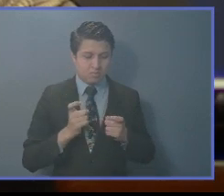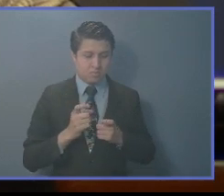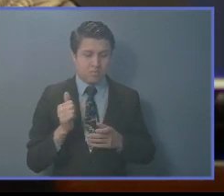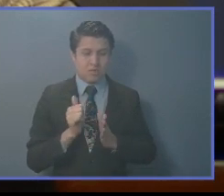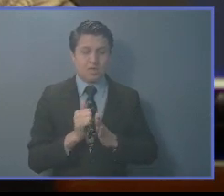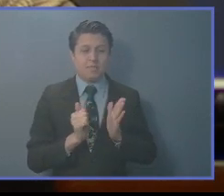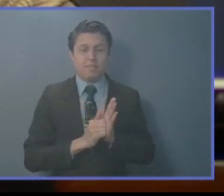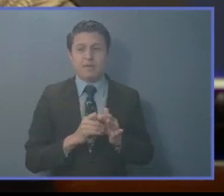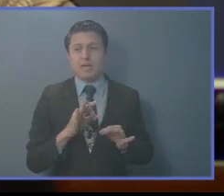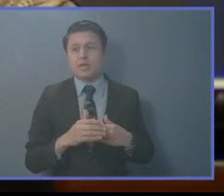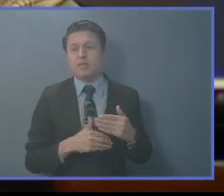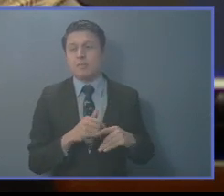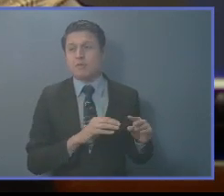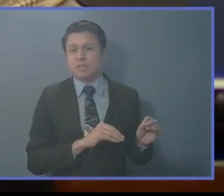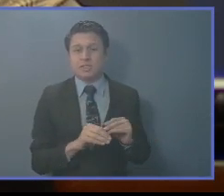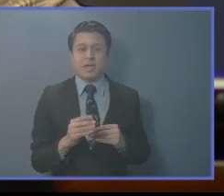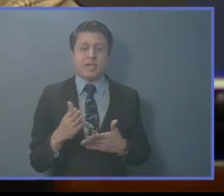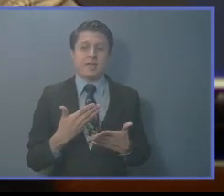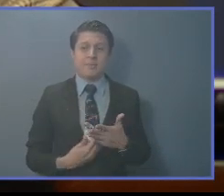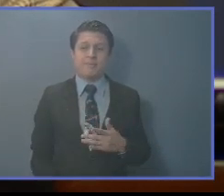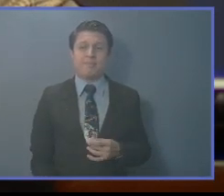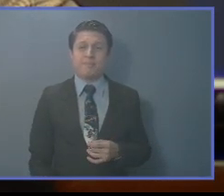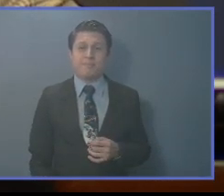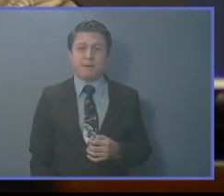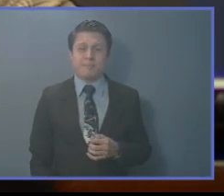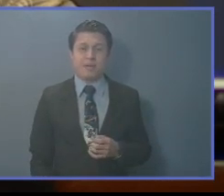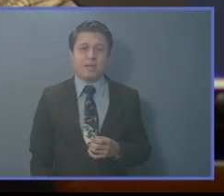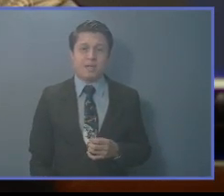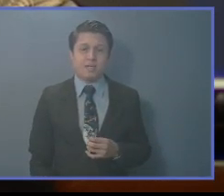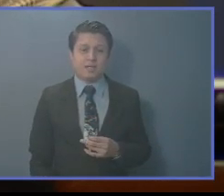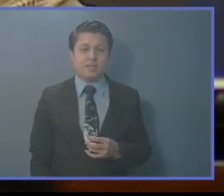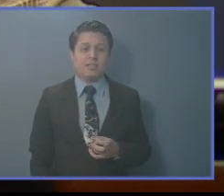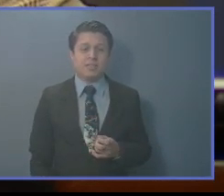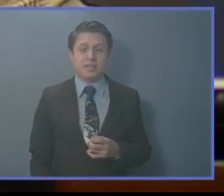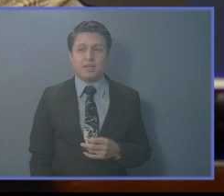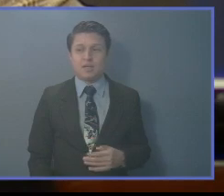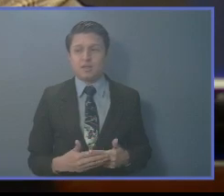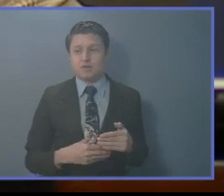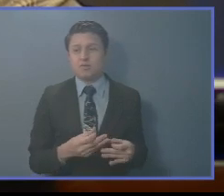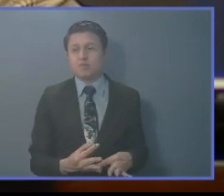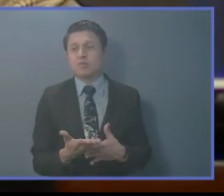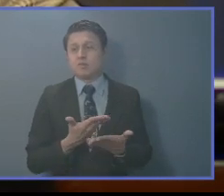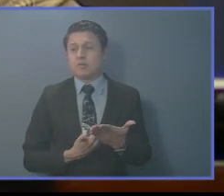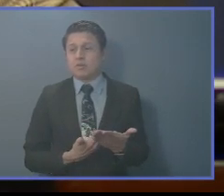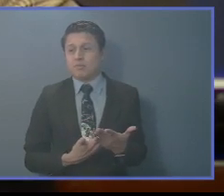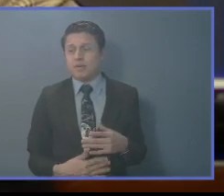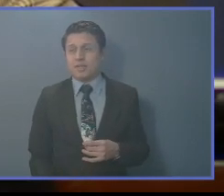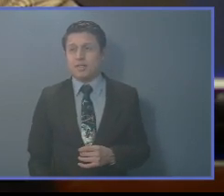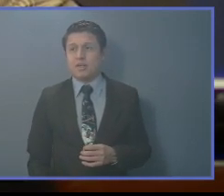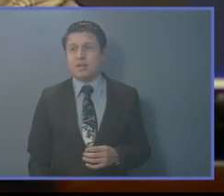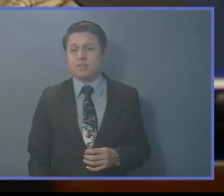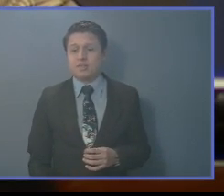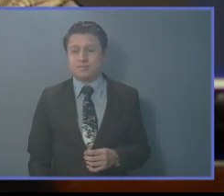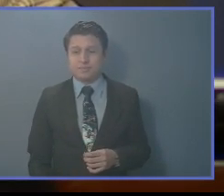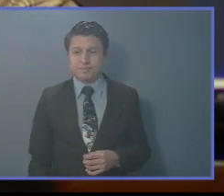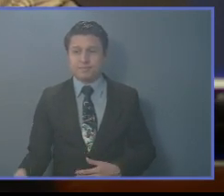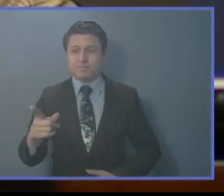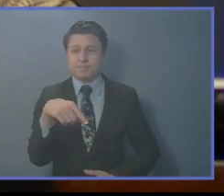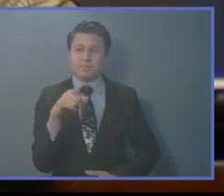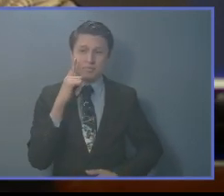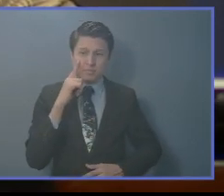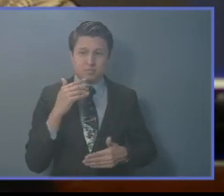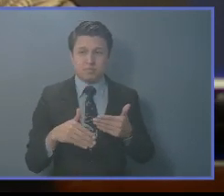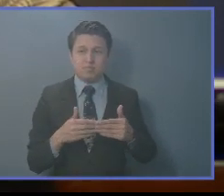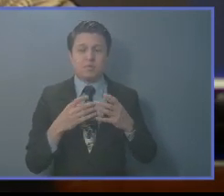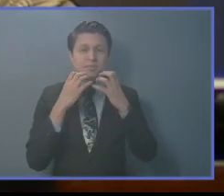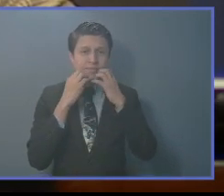se mantendrá vigente para la duración de la fase 2. B. Se permitirá la apertura de las iglesias y lugares de culto, guardando el distanciamiento